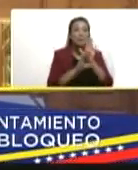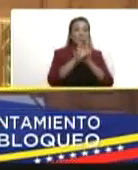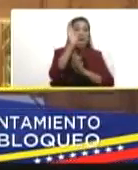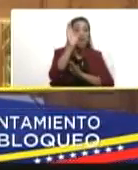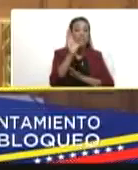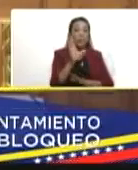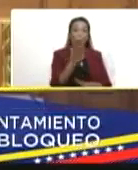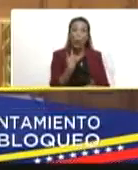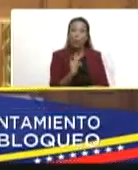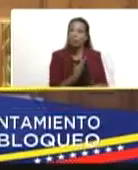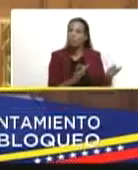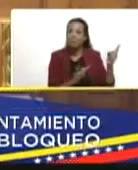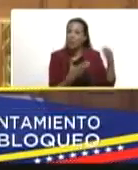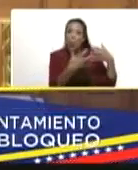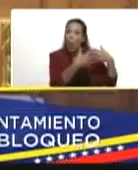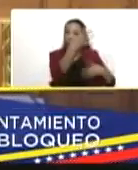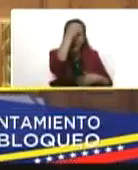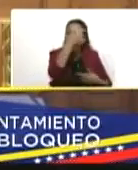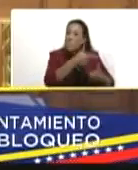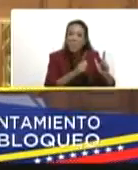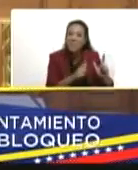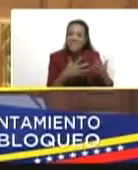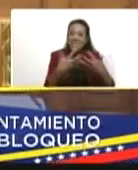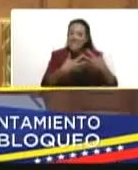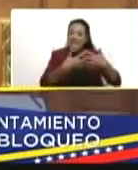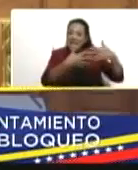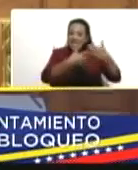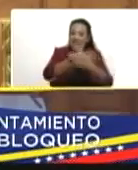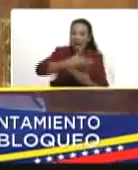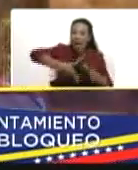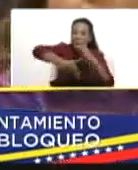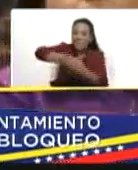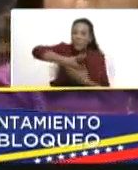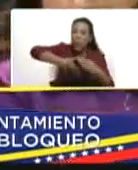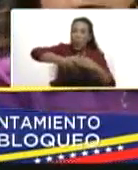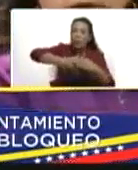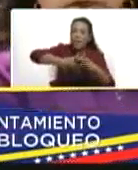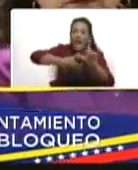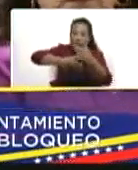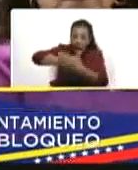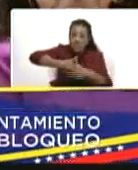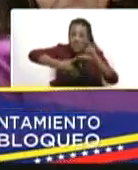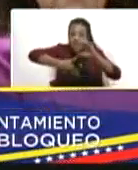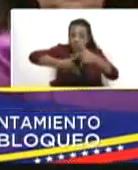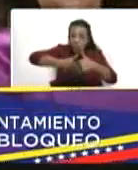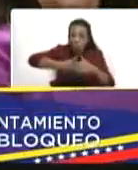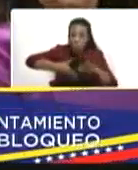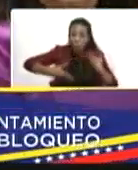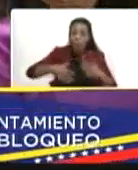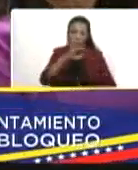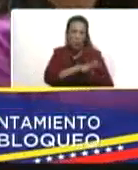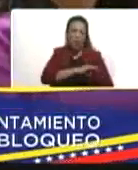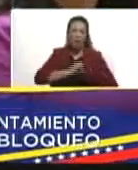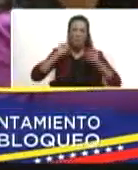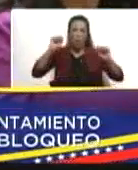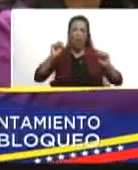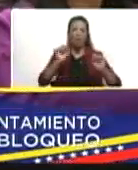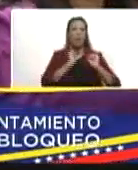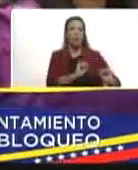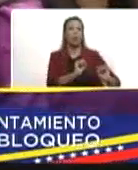crecimiento ellos no iban a permitir que un país latinoamericano socialista y